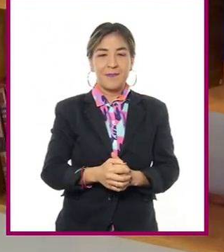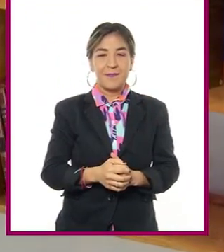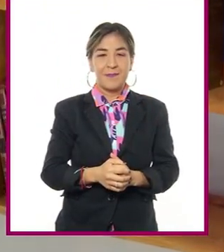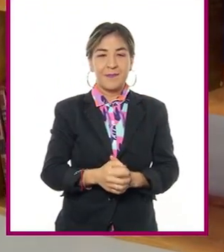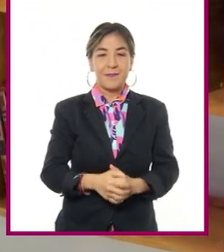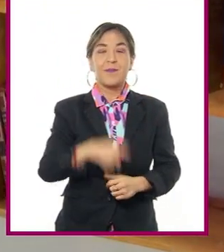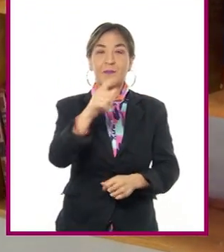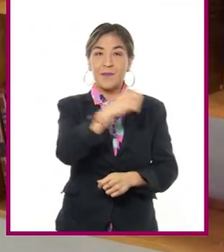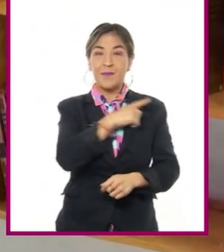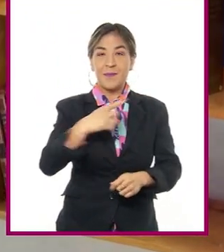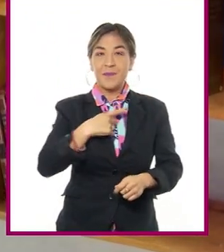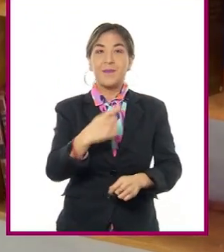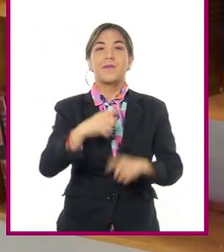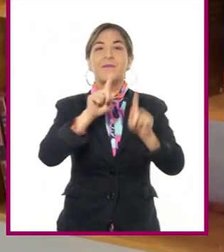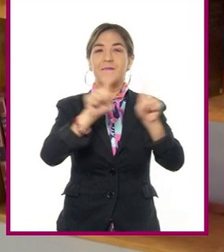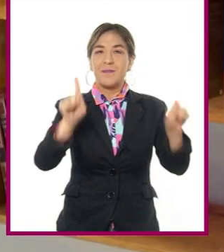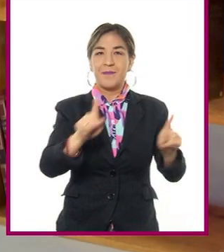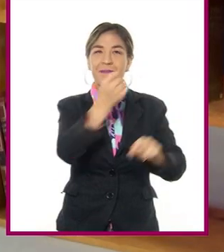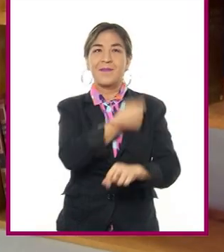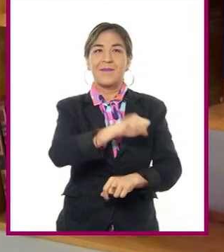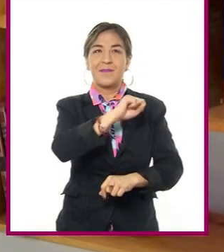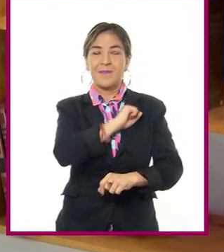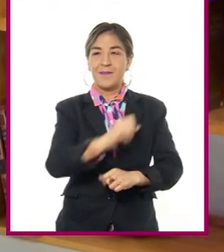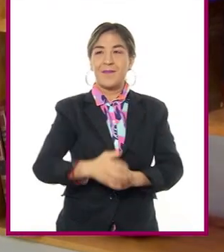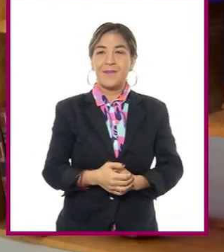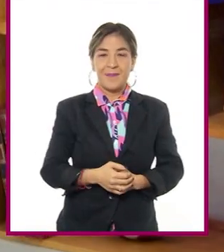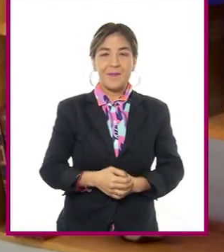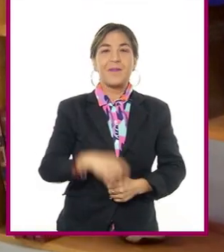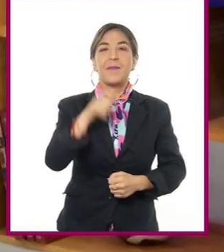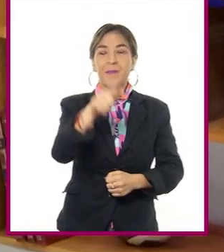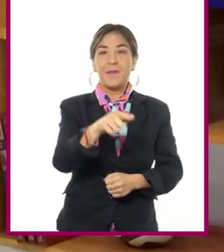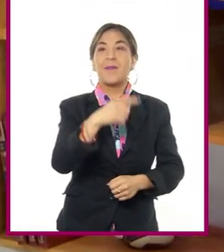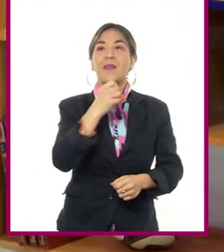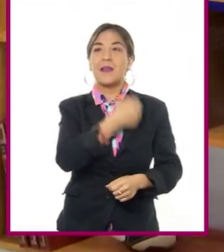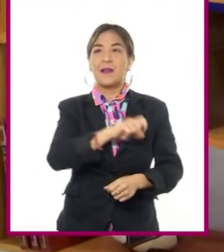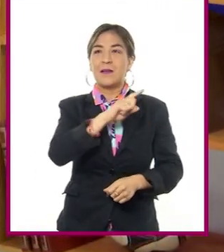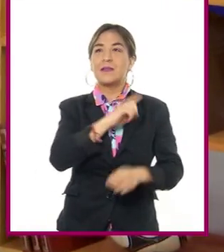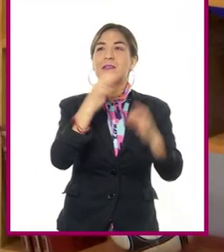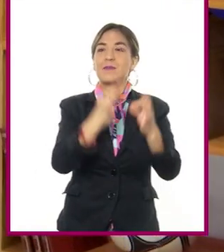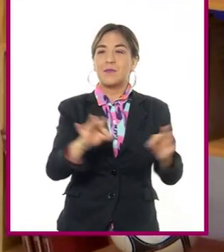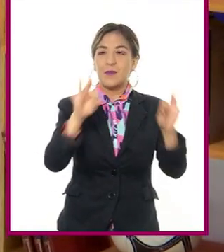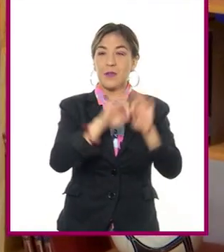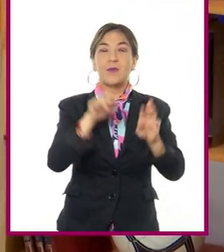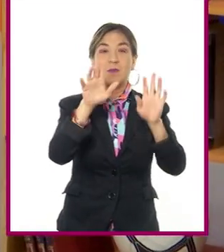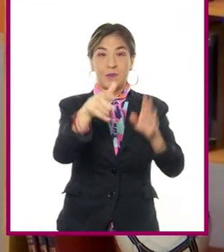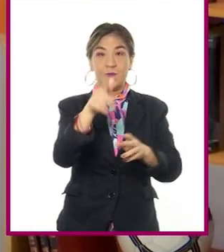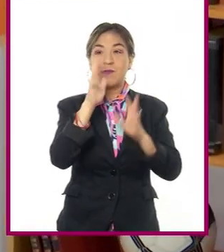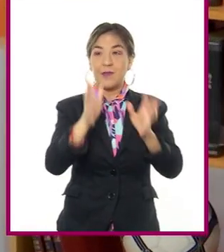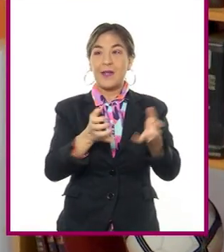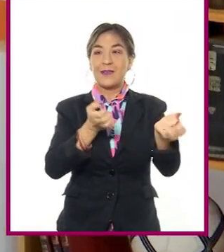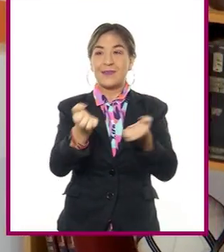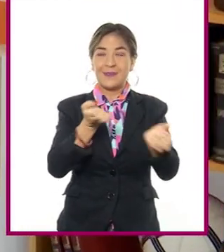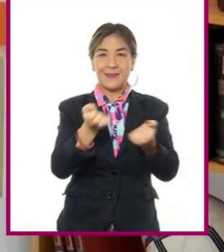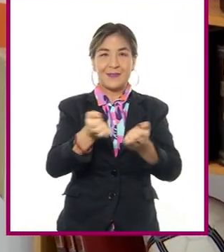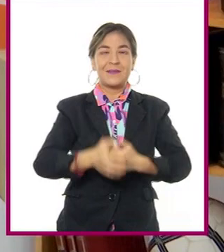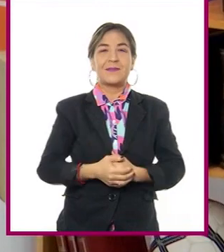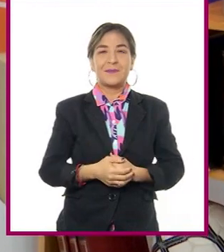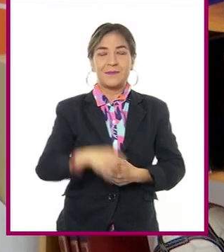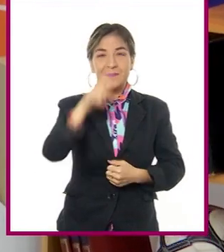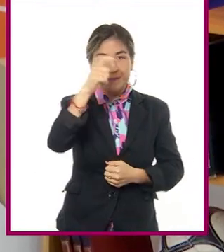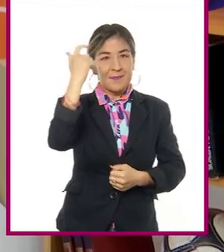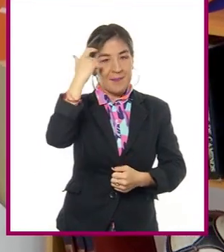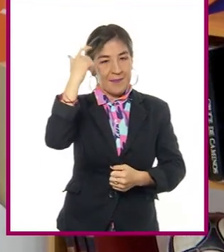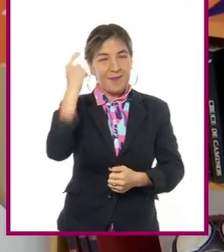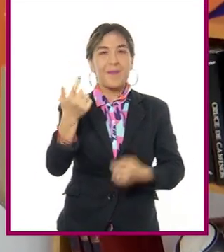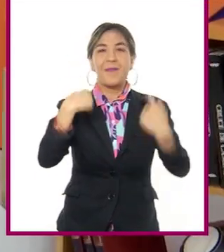Y guardar y pedir la sana distancia. La salud es lo primero. Además, ¿ya hicieron algo de ejercicio? Recuerden que mente sana